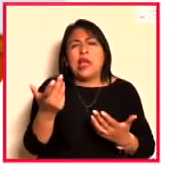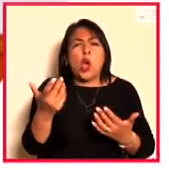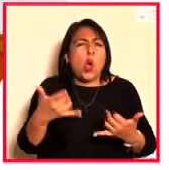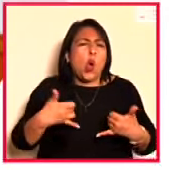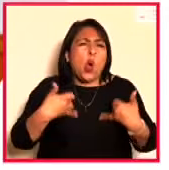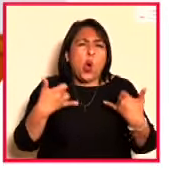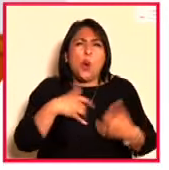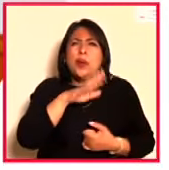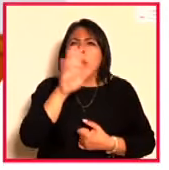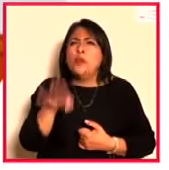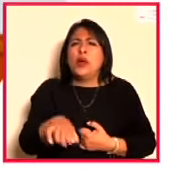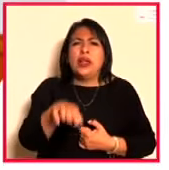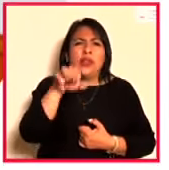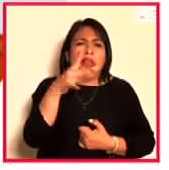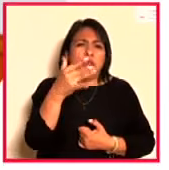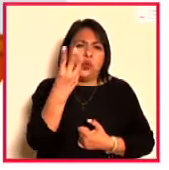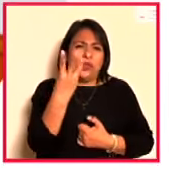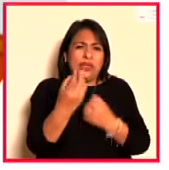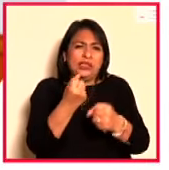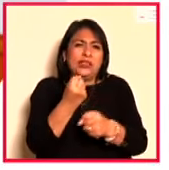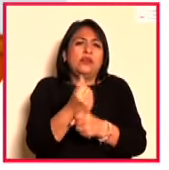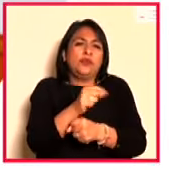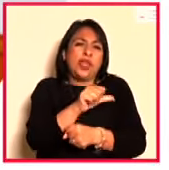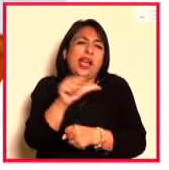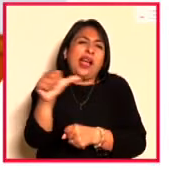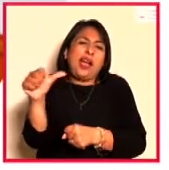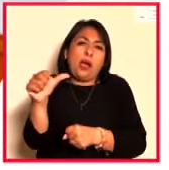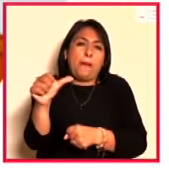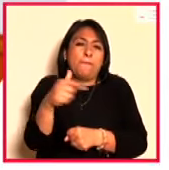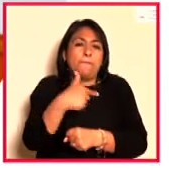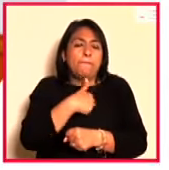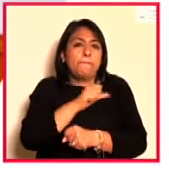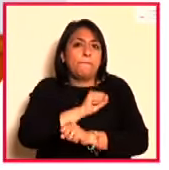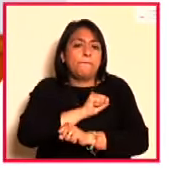53 años a consecuencia de un infarto,